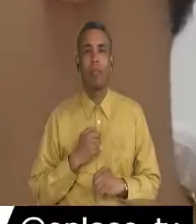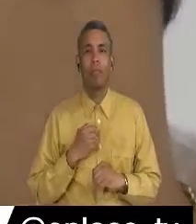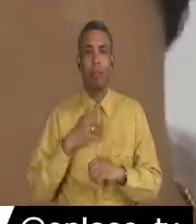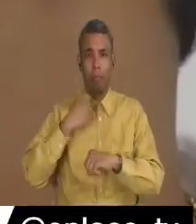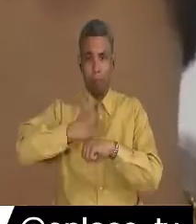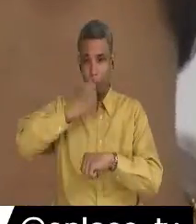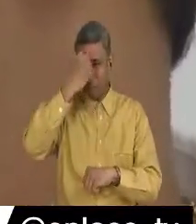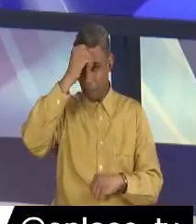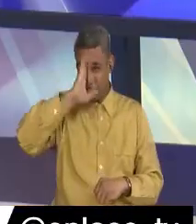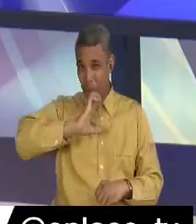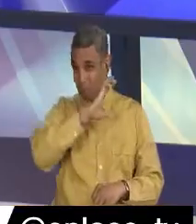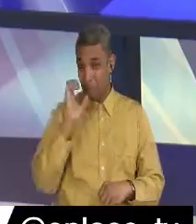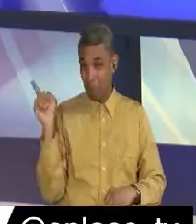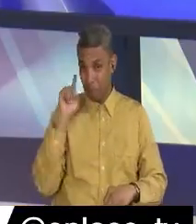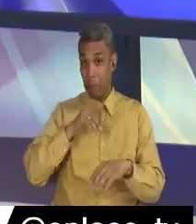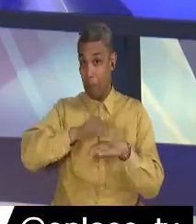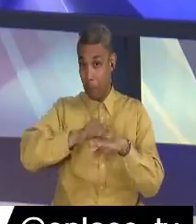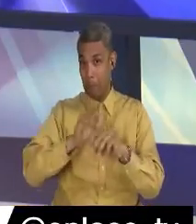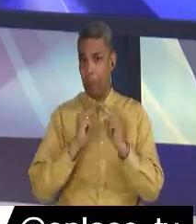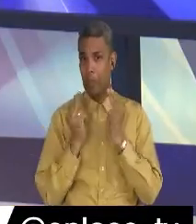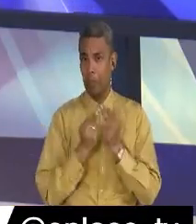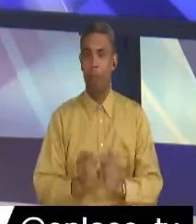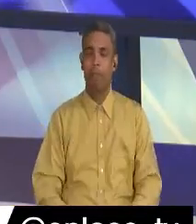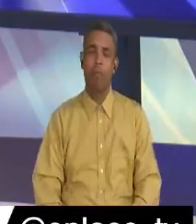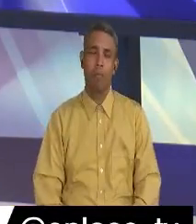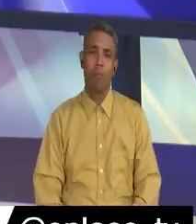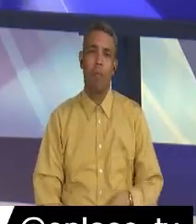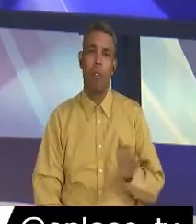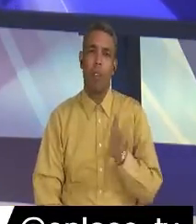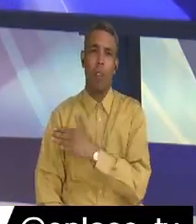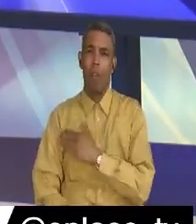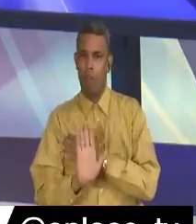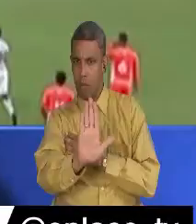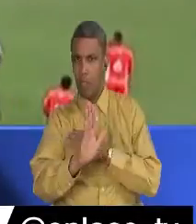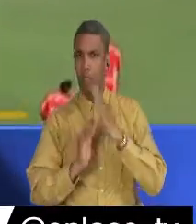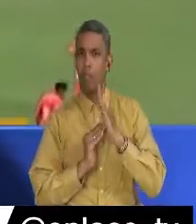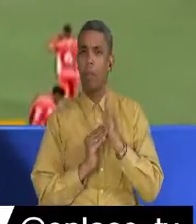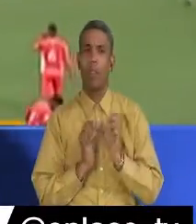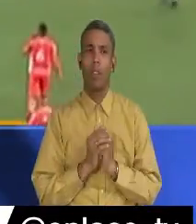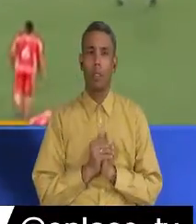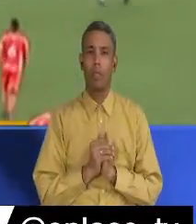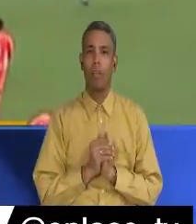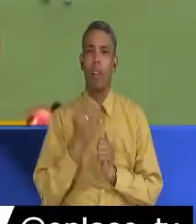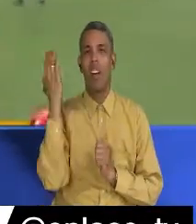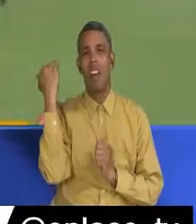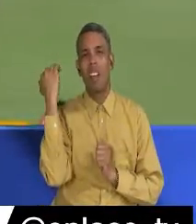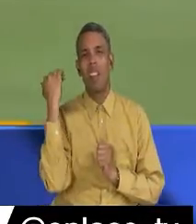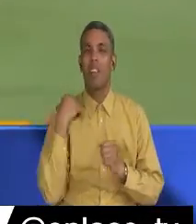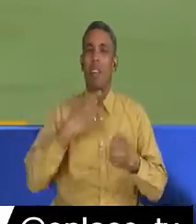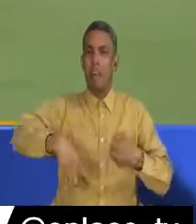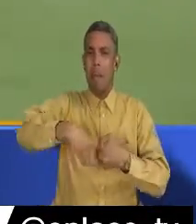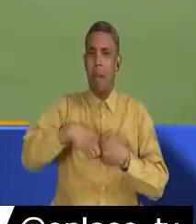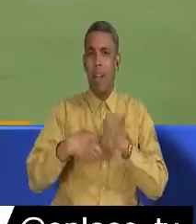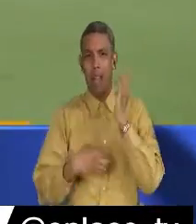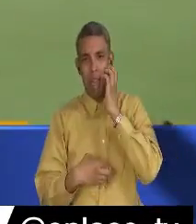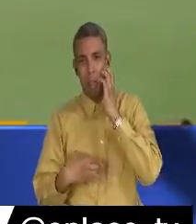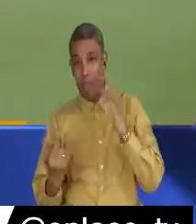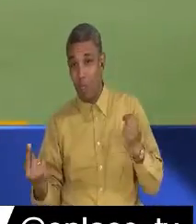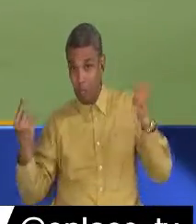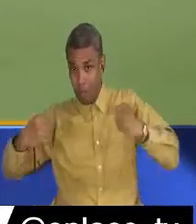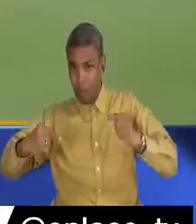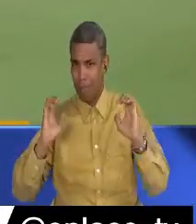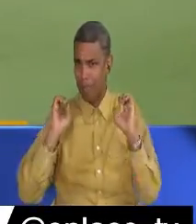de compensación. Espere después de la pausa información sobre el empate logrado por Alianza Petrolera ante Envigado,